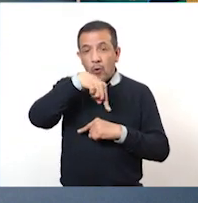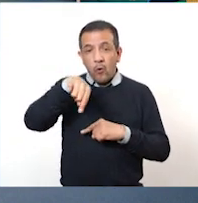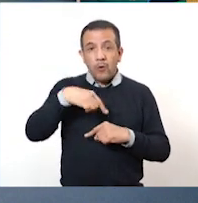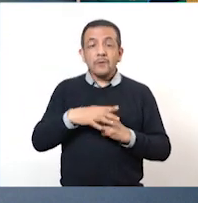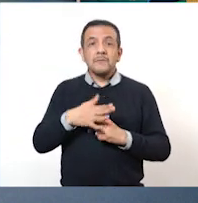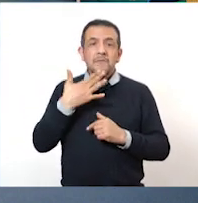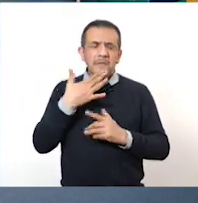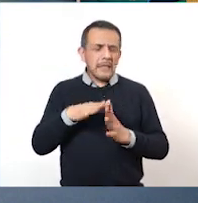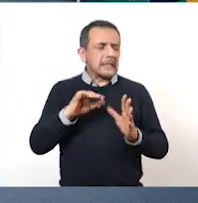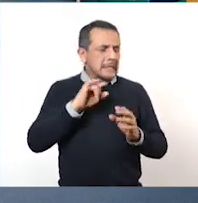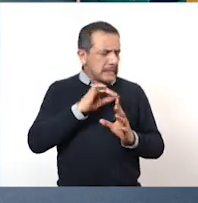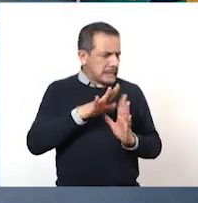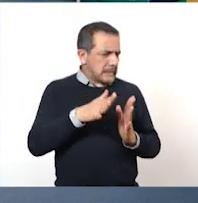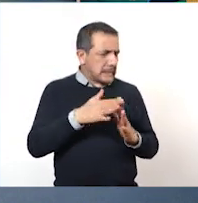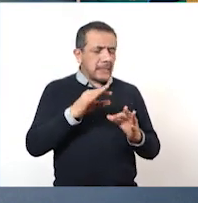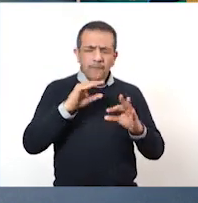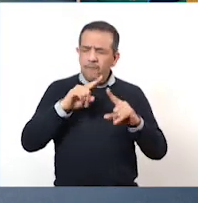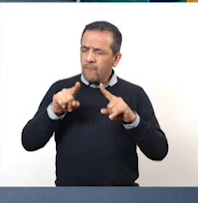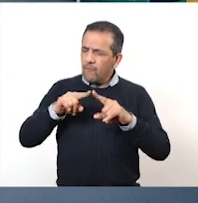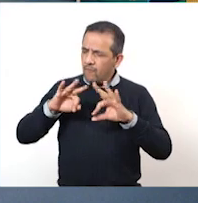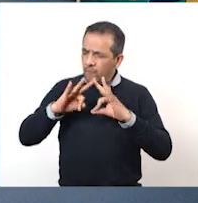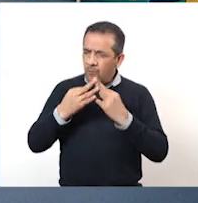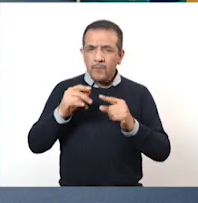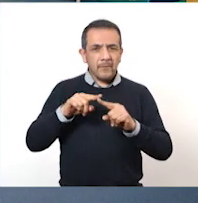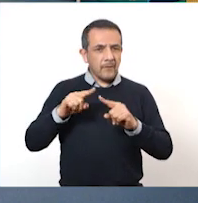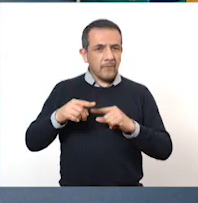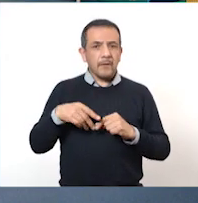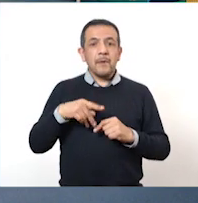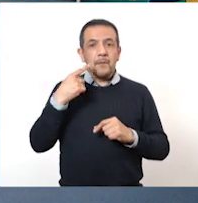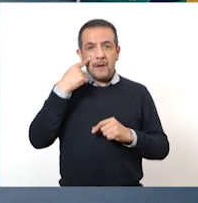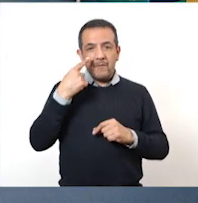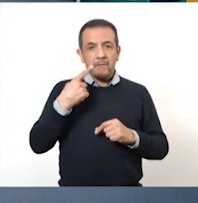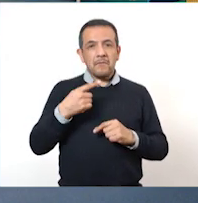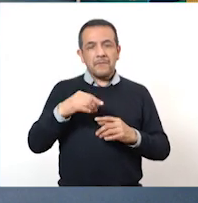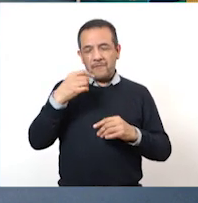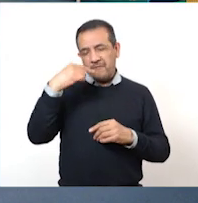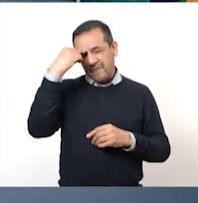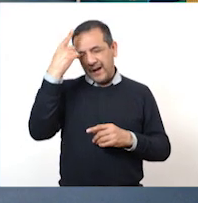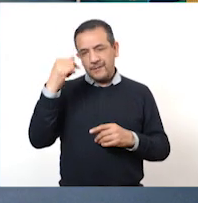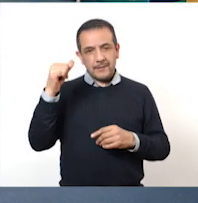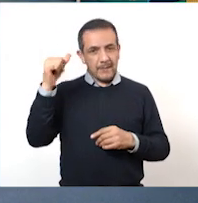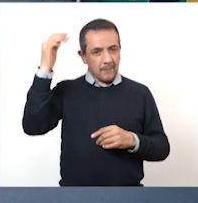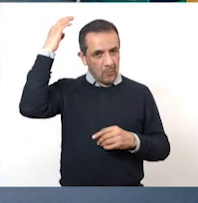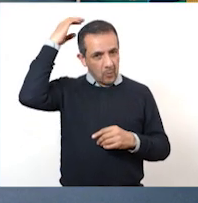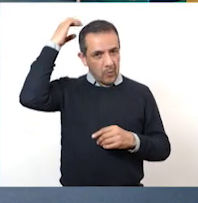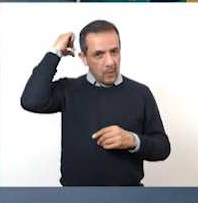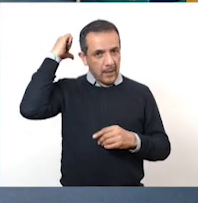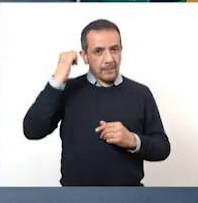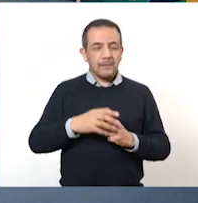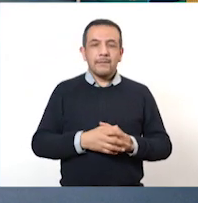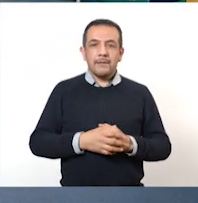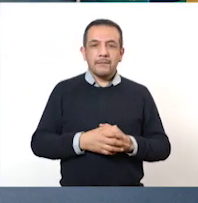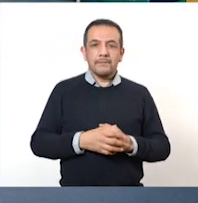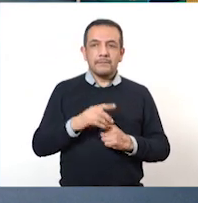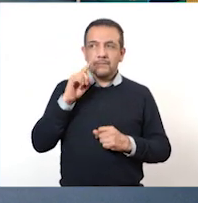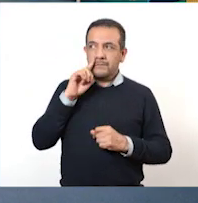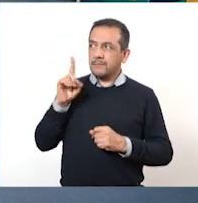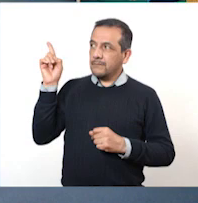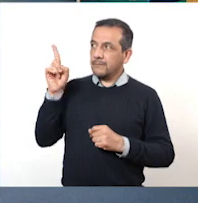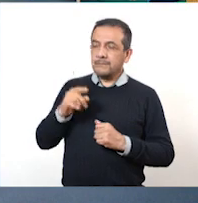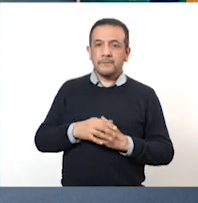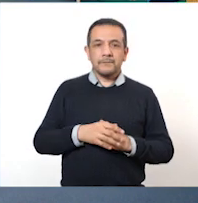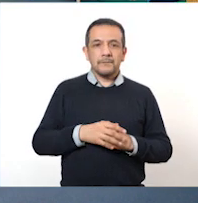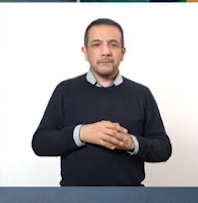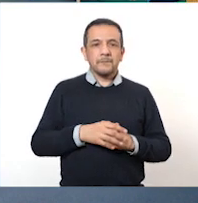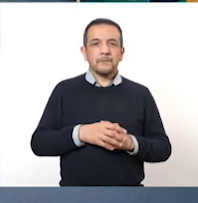Sí. Siempre hay diferentes formas de poder utilizarla. Una bastante sencilla. Mira, dejo que ruede y la sujeto atrás. Dejo